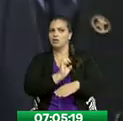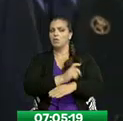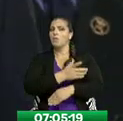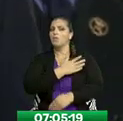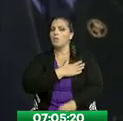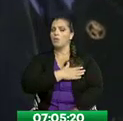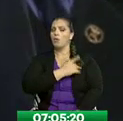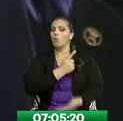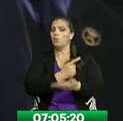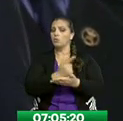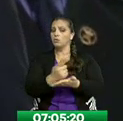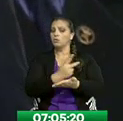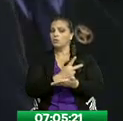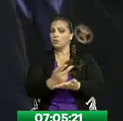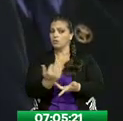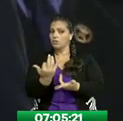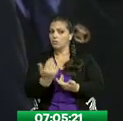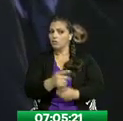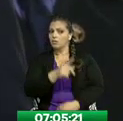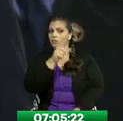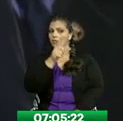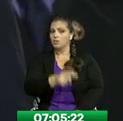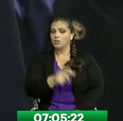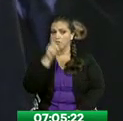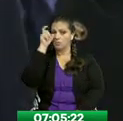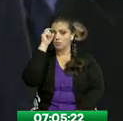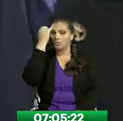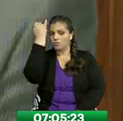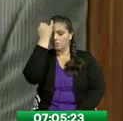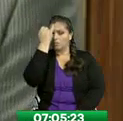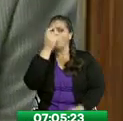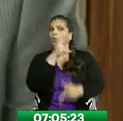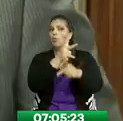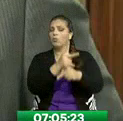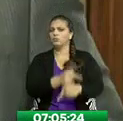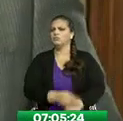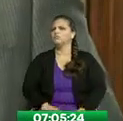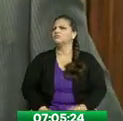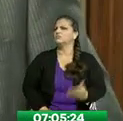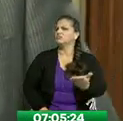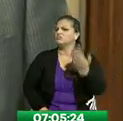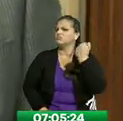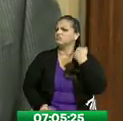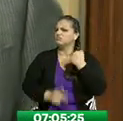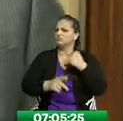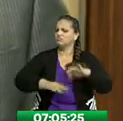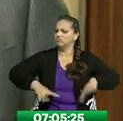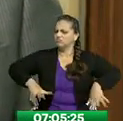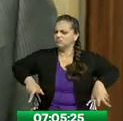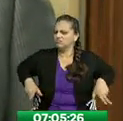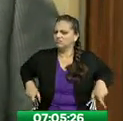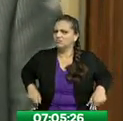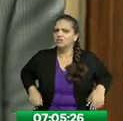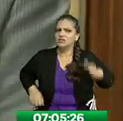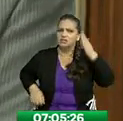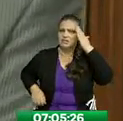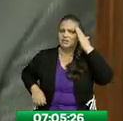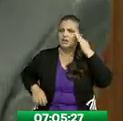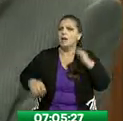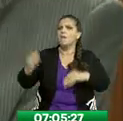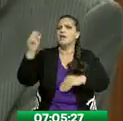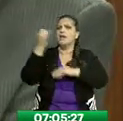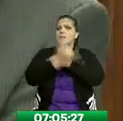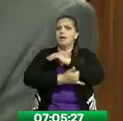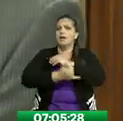Sobre Jorge Glass, actualmente pesa una orden de prisión por supuesta malversación de fondos públicos en la adjudicación del campo